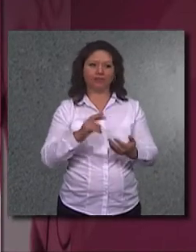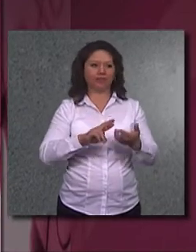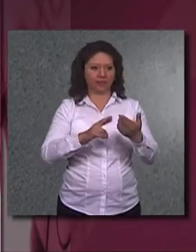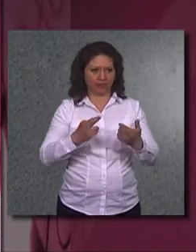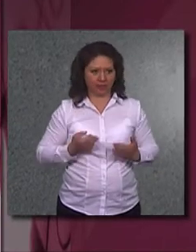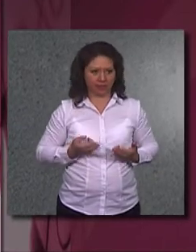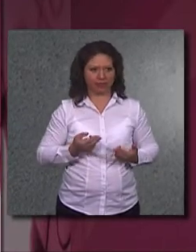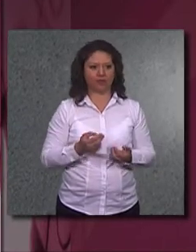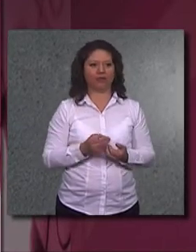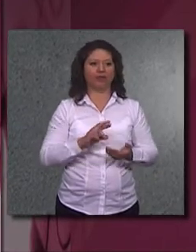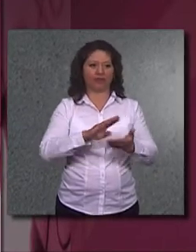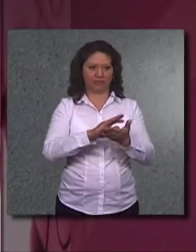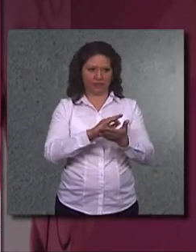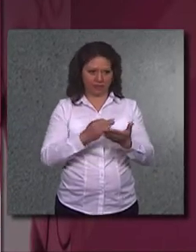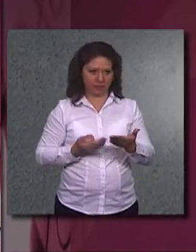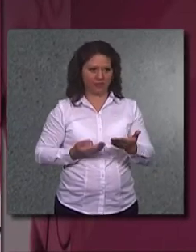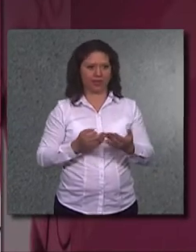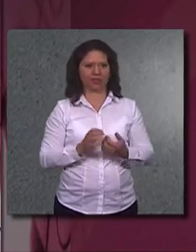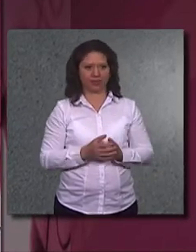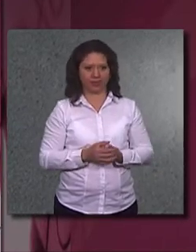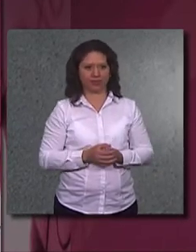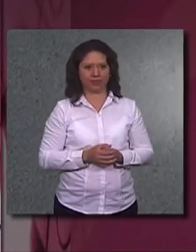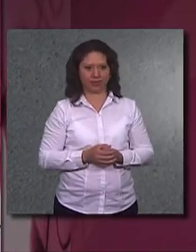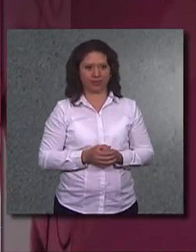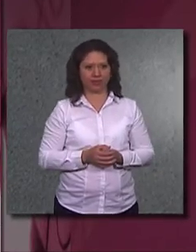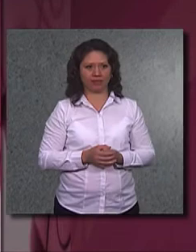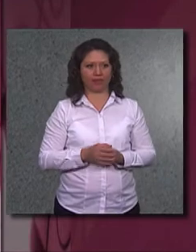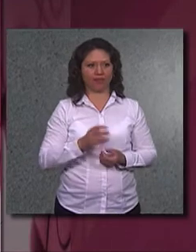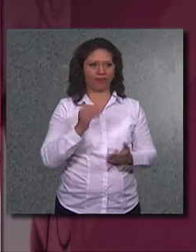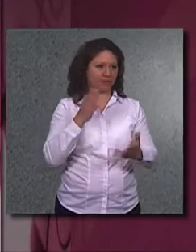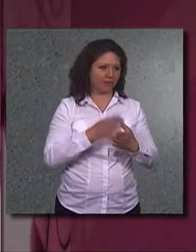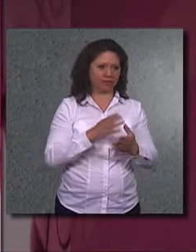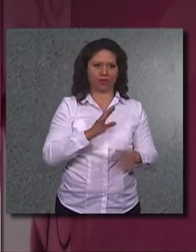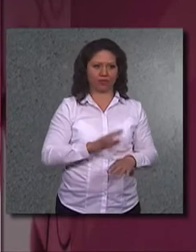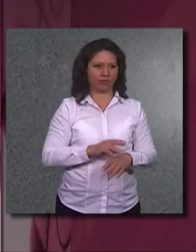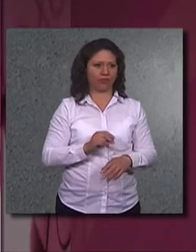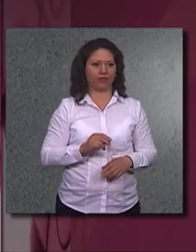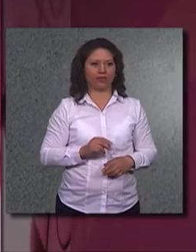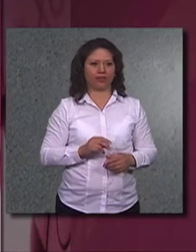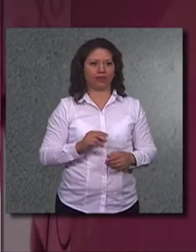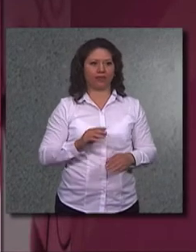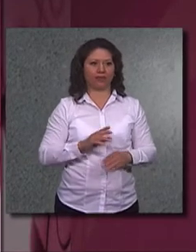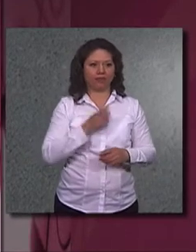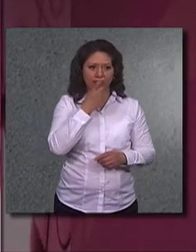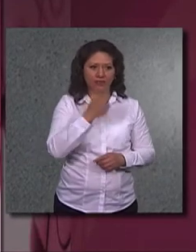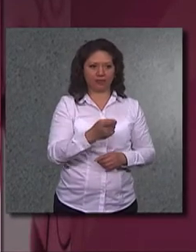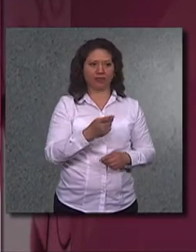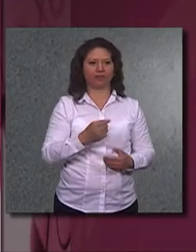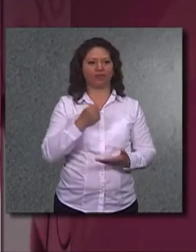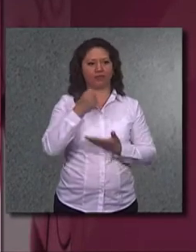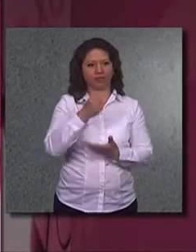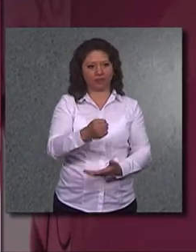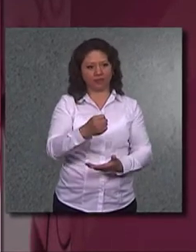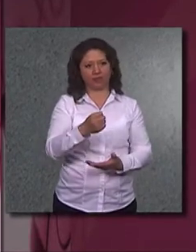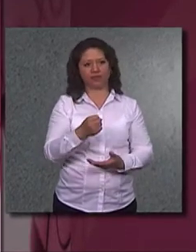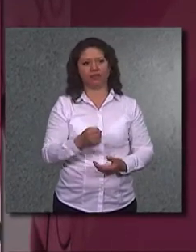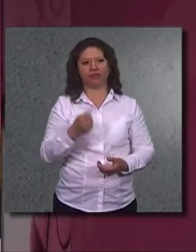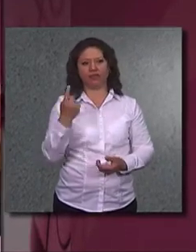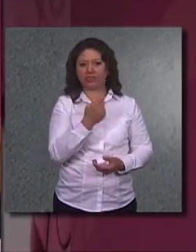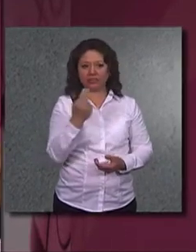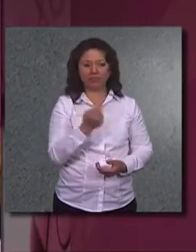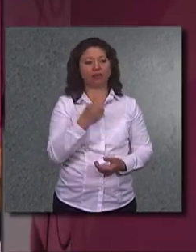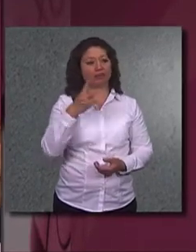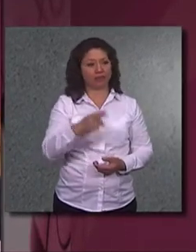las facturas y comprobar el ejercicio del gasto no basta con que el partido político haya comprometido los recursos